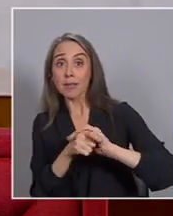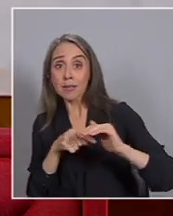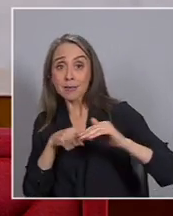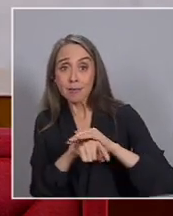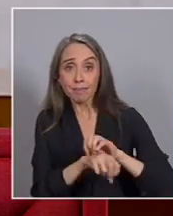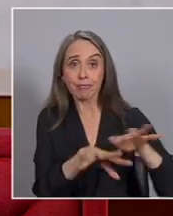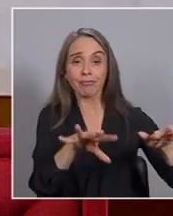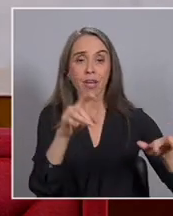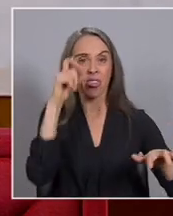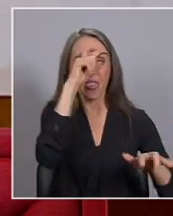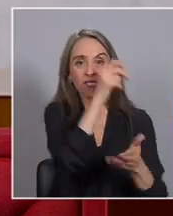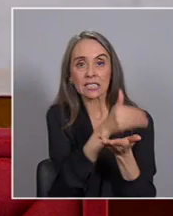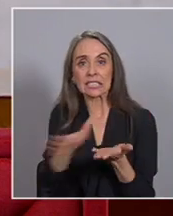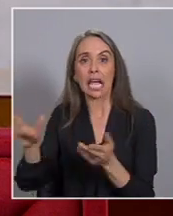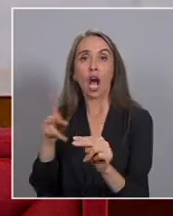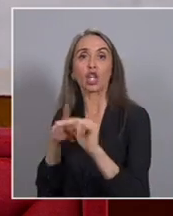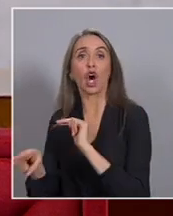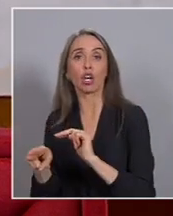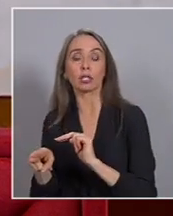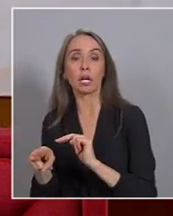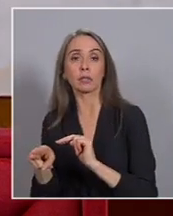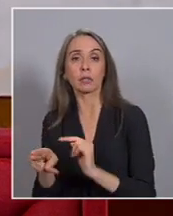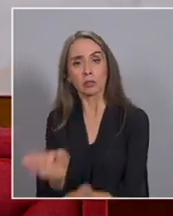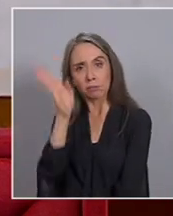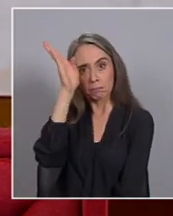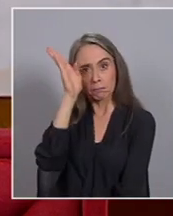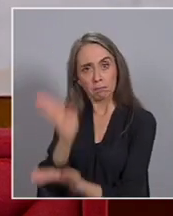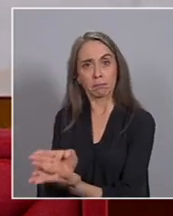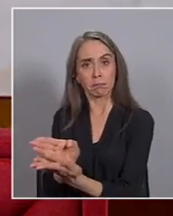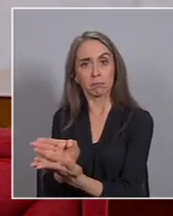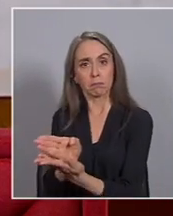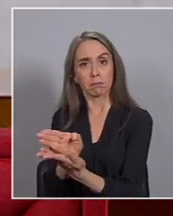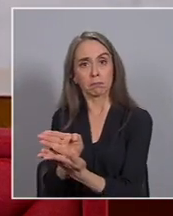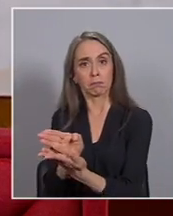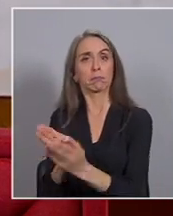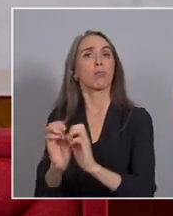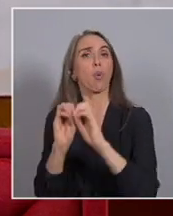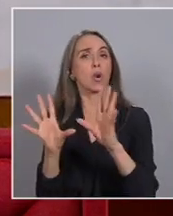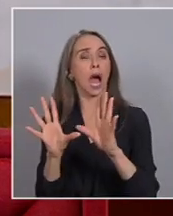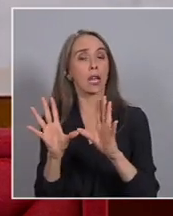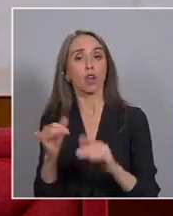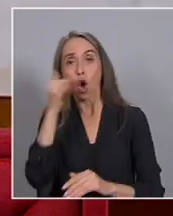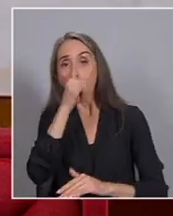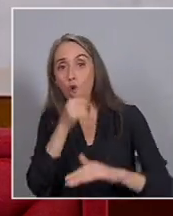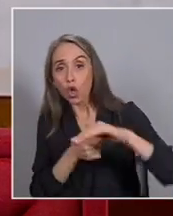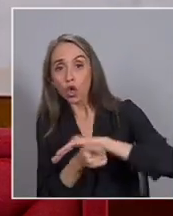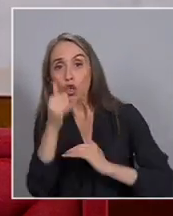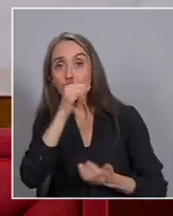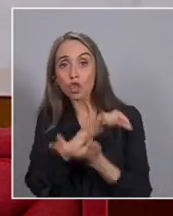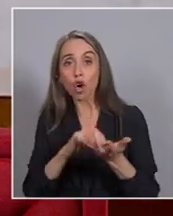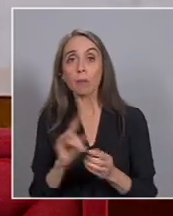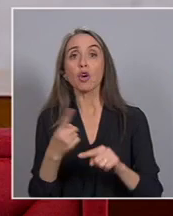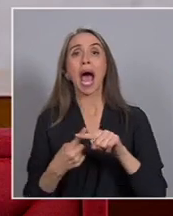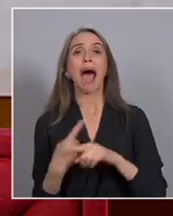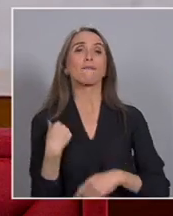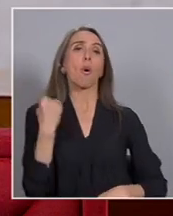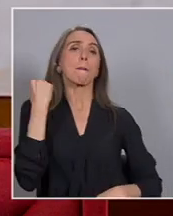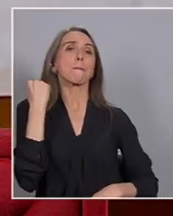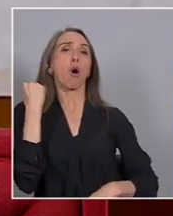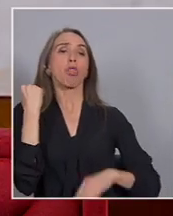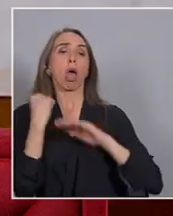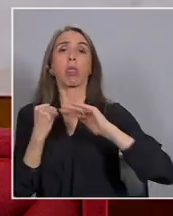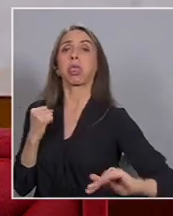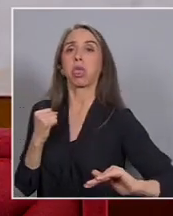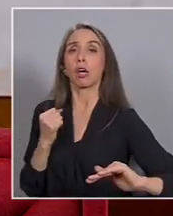salga y tenemos que pararle la mano de manera muy clara y categórica. La corrupción ni el abuso de poder tendrán